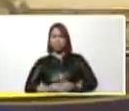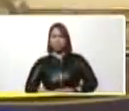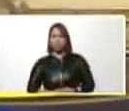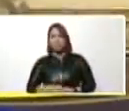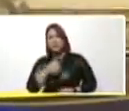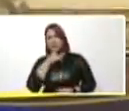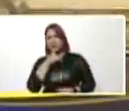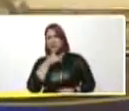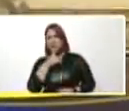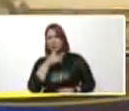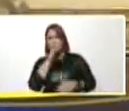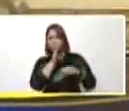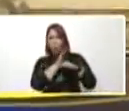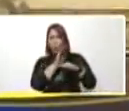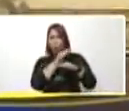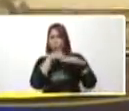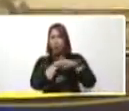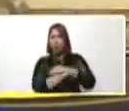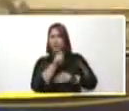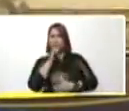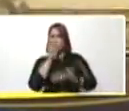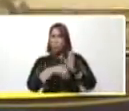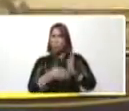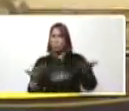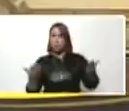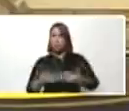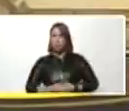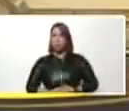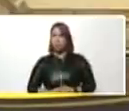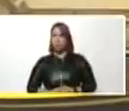¿Quién lo atesora? ¿Quién se lo robó?